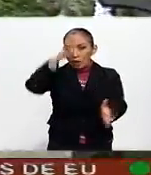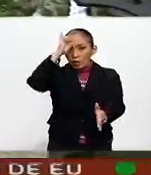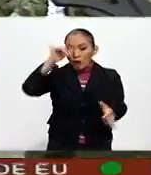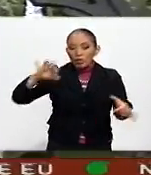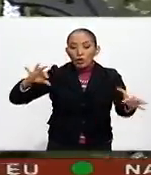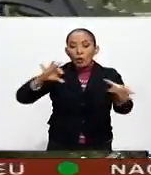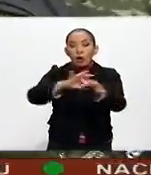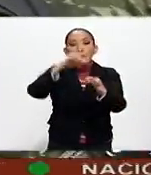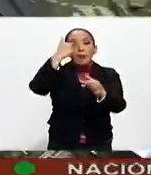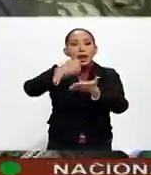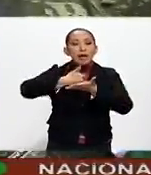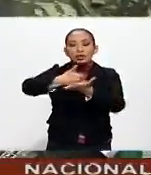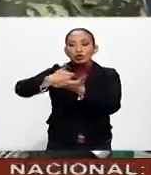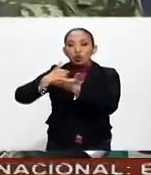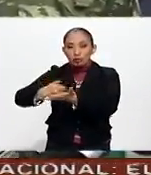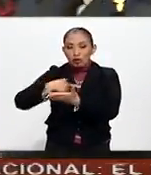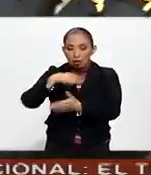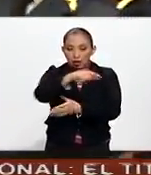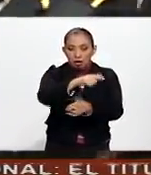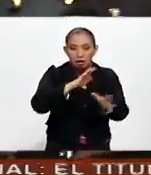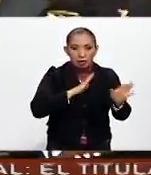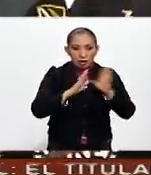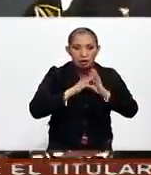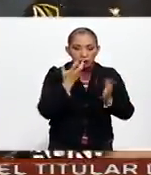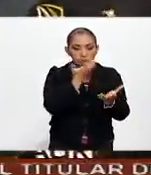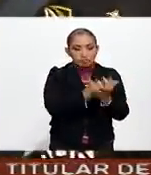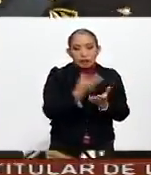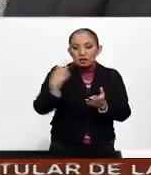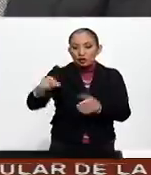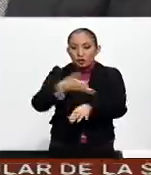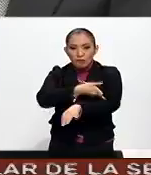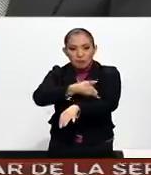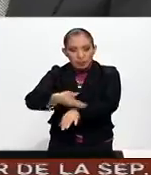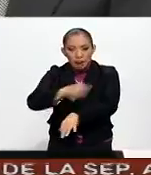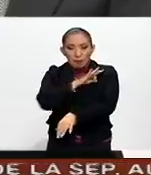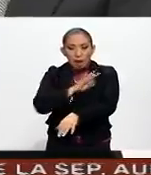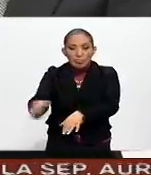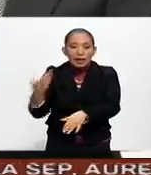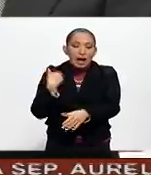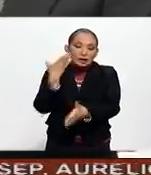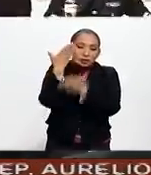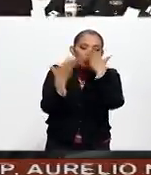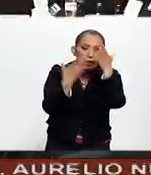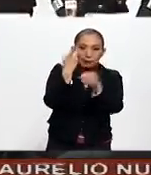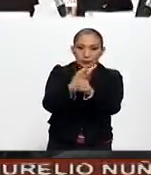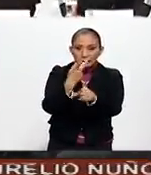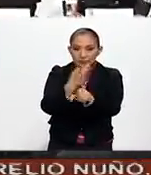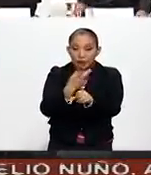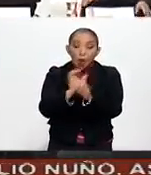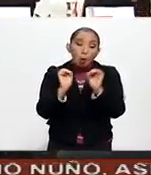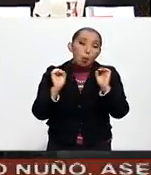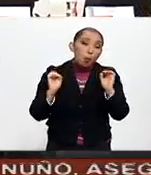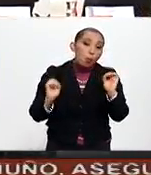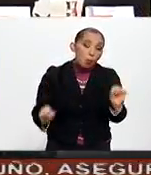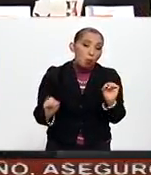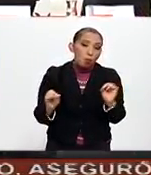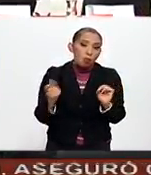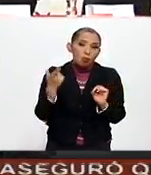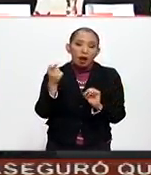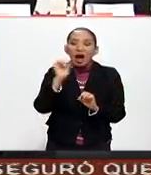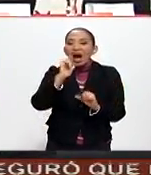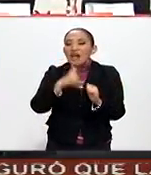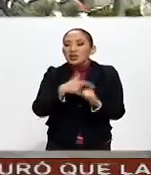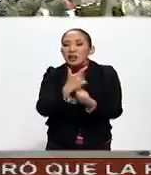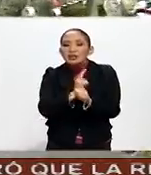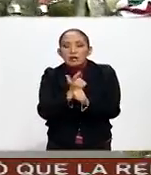de colaboración para que elementos activos, retirados y sus familias puedan cursar la preparatoria o alguna